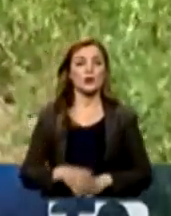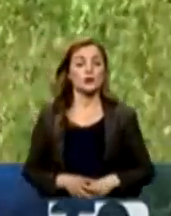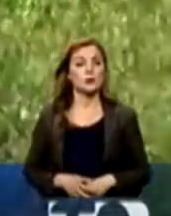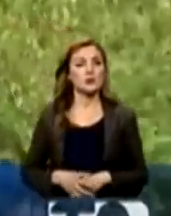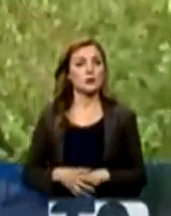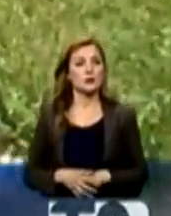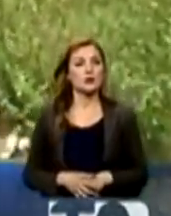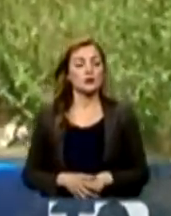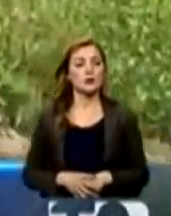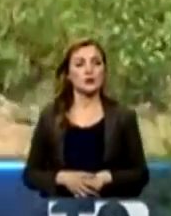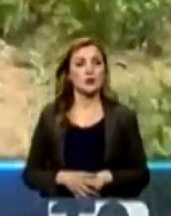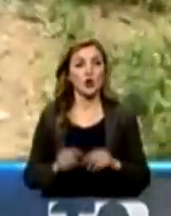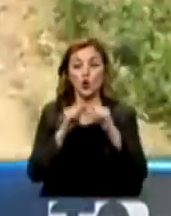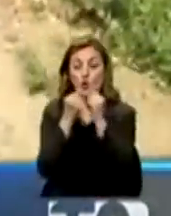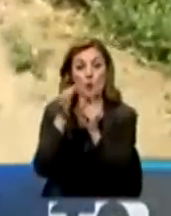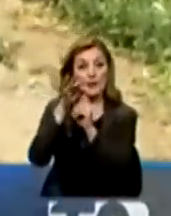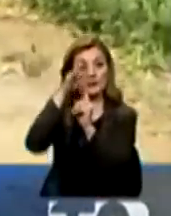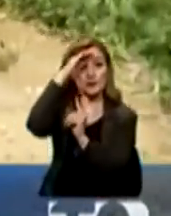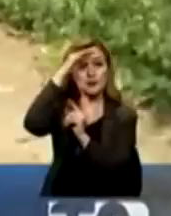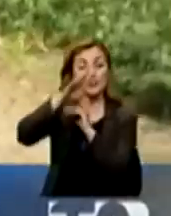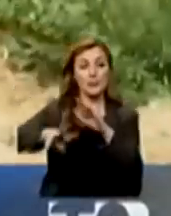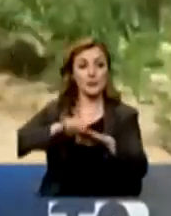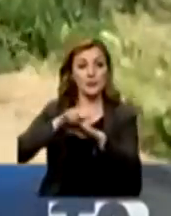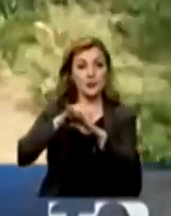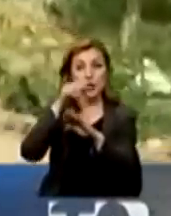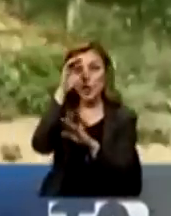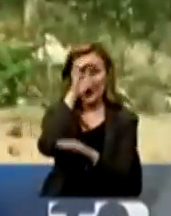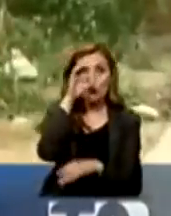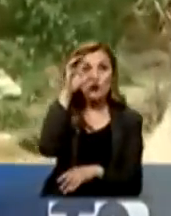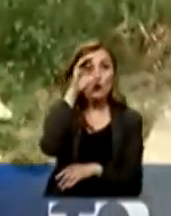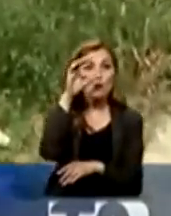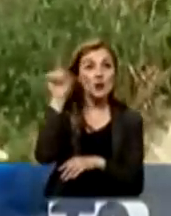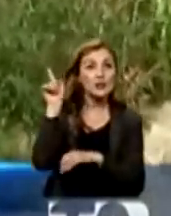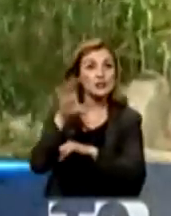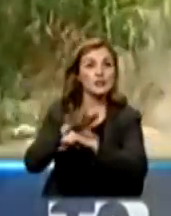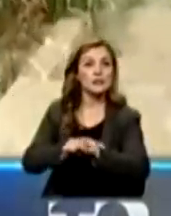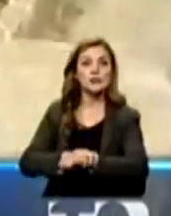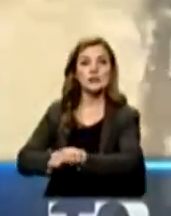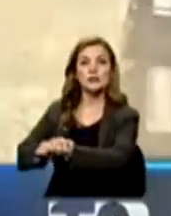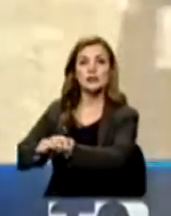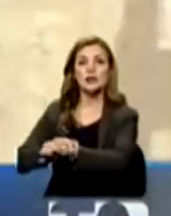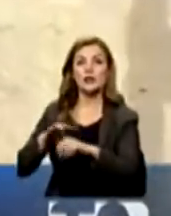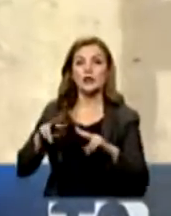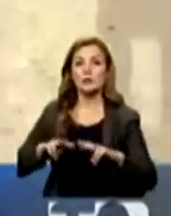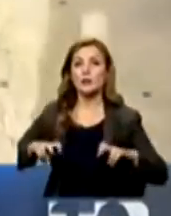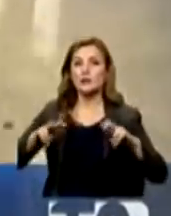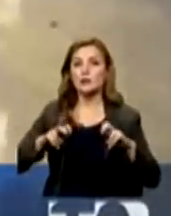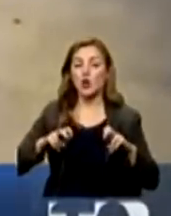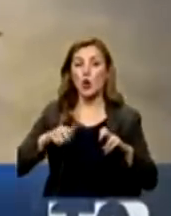de búsqueda de la Policía Nacional, una vez que ha detenido a Ángel N., investiga si